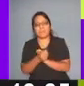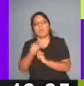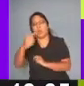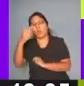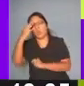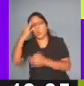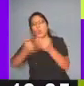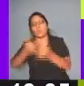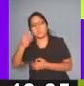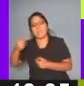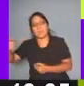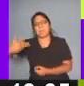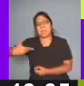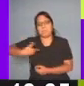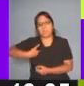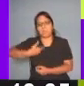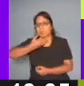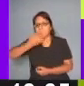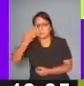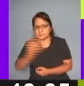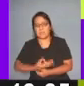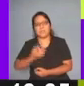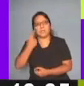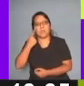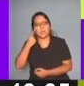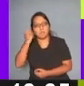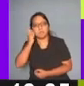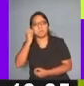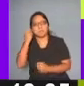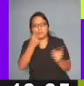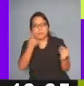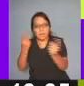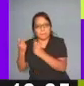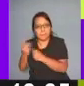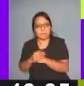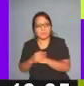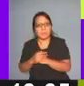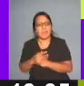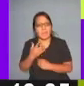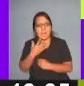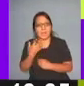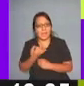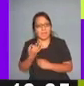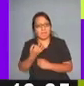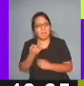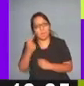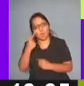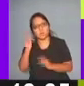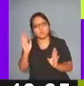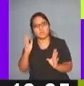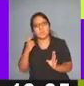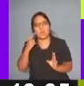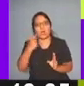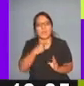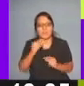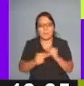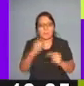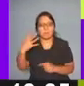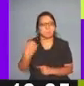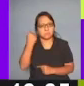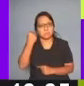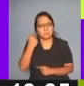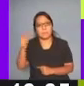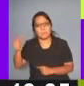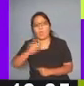pidió. Celeridad, idoneidad, y realmente es lo que estamos tratando de lograr siguiendo